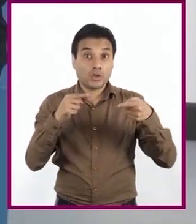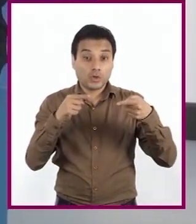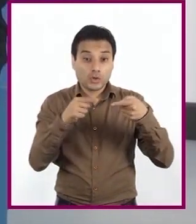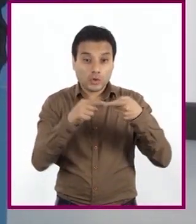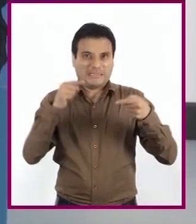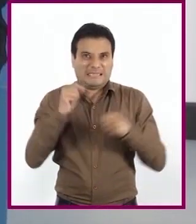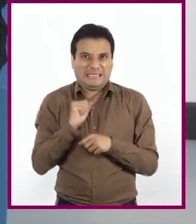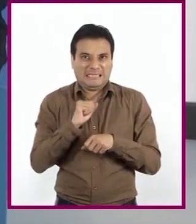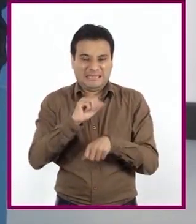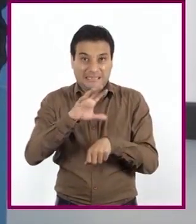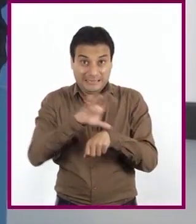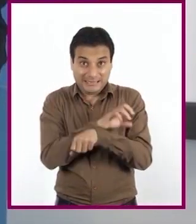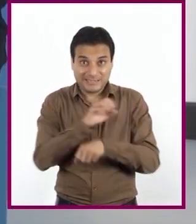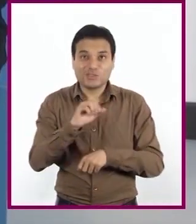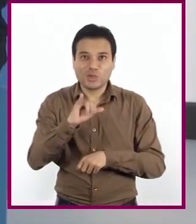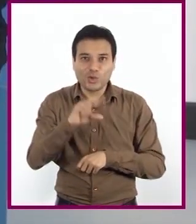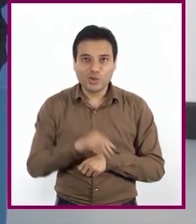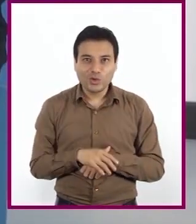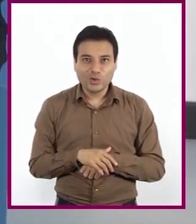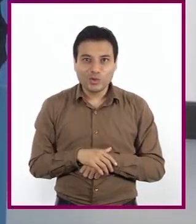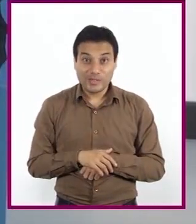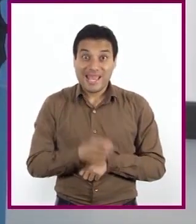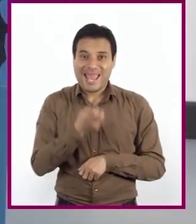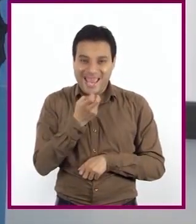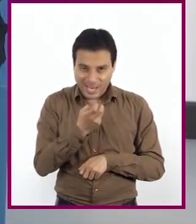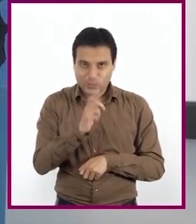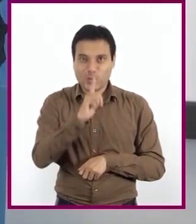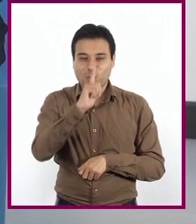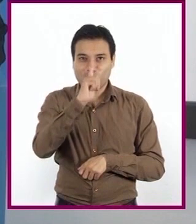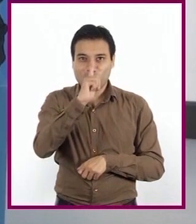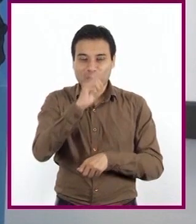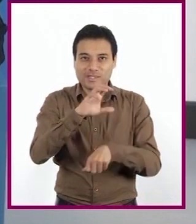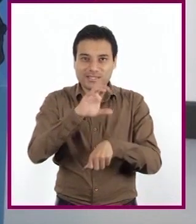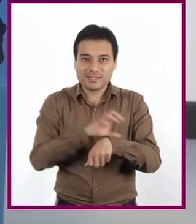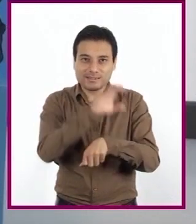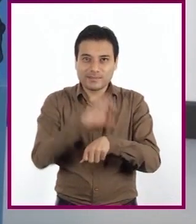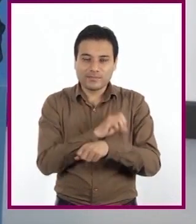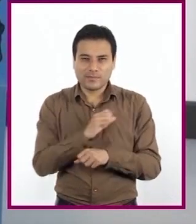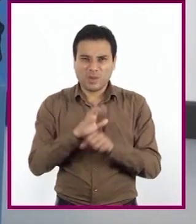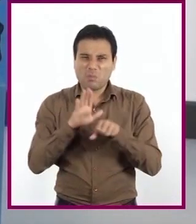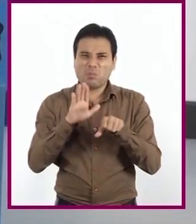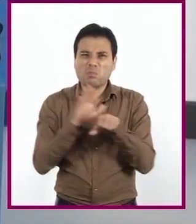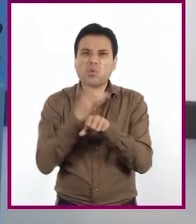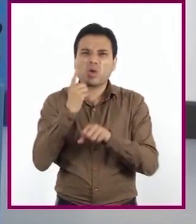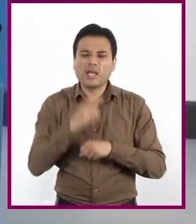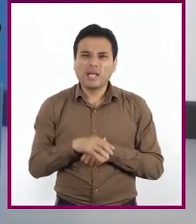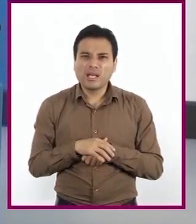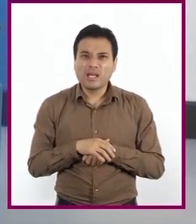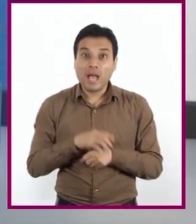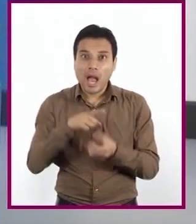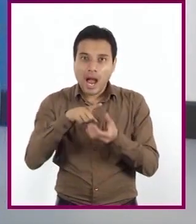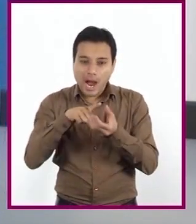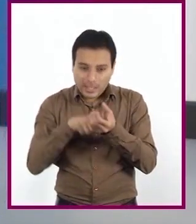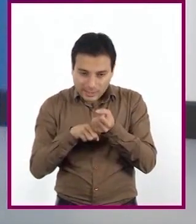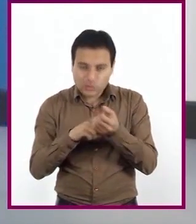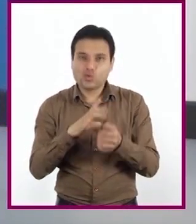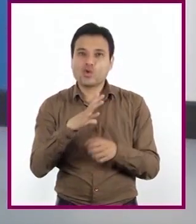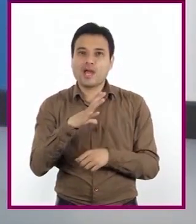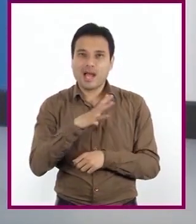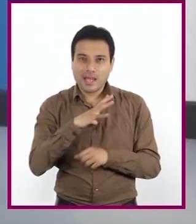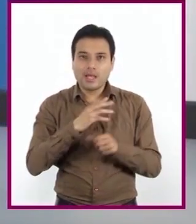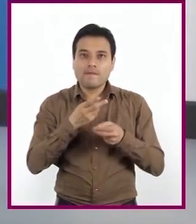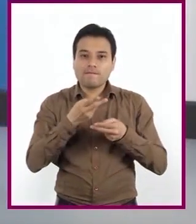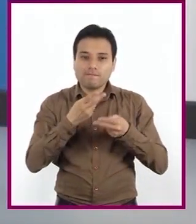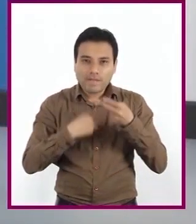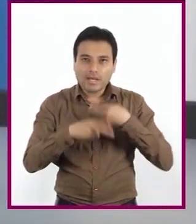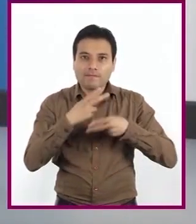Precisamente ese toque no es más que una descarga eléctrica. Esa sensación del toque tiene que ver con una acumulación de cargas eléctricas y esto